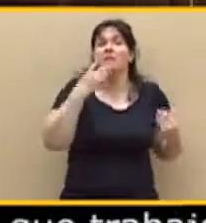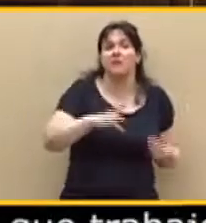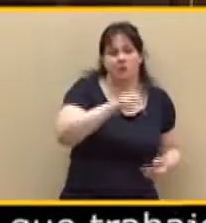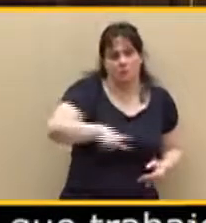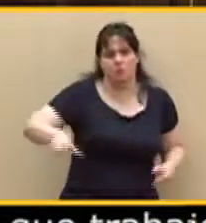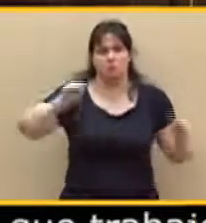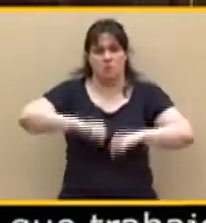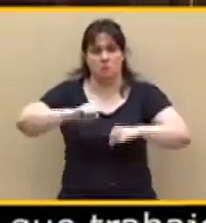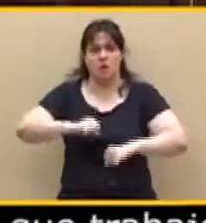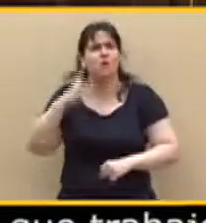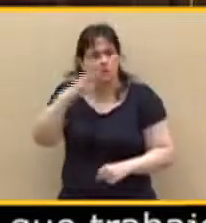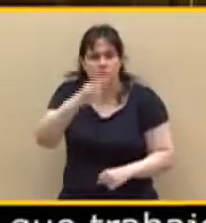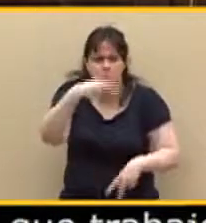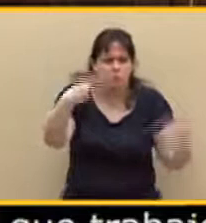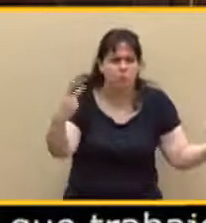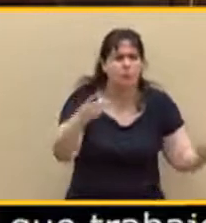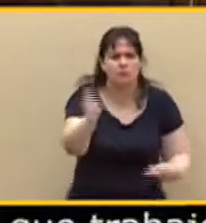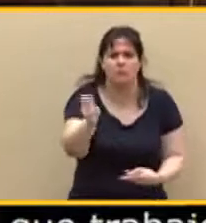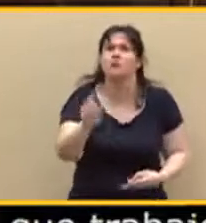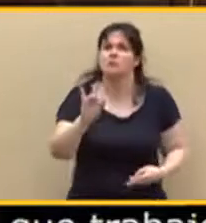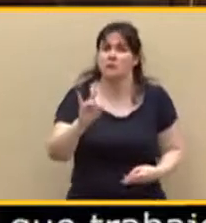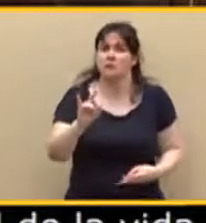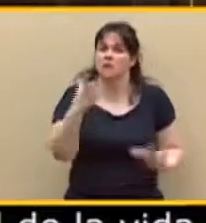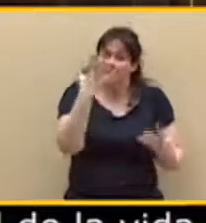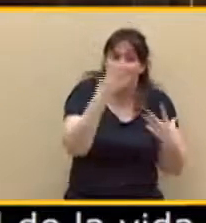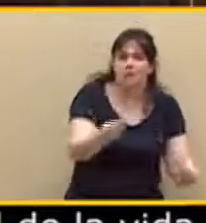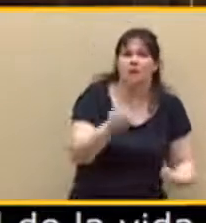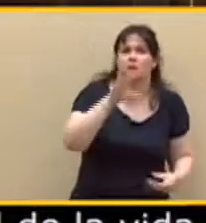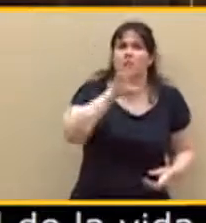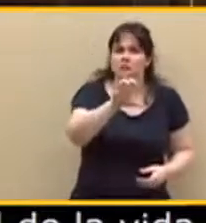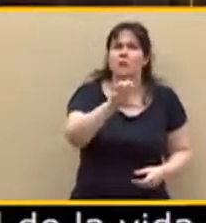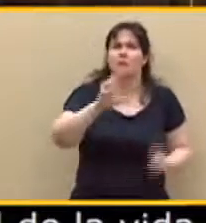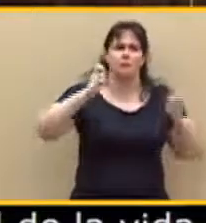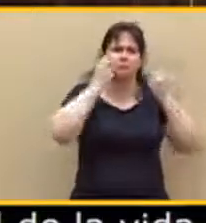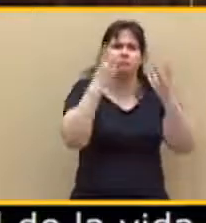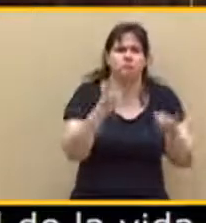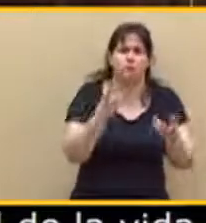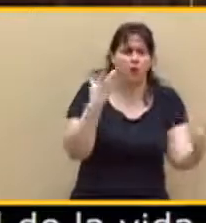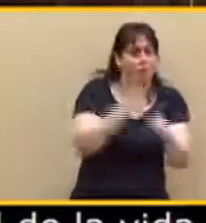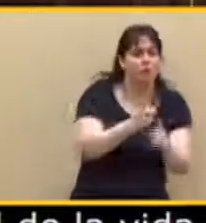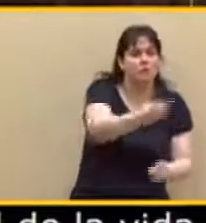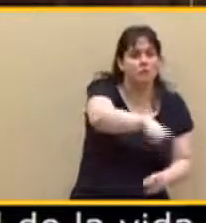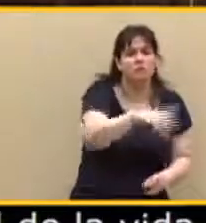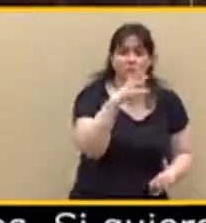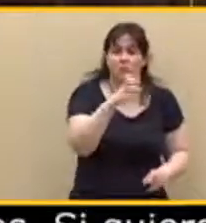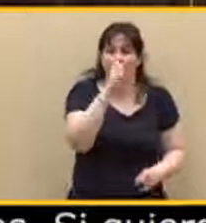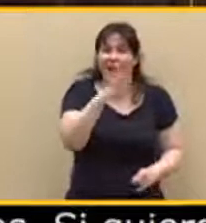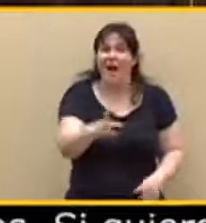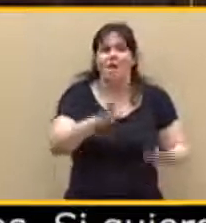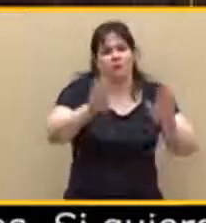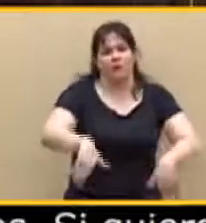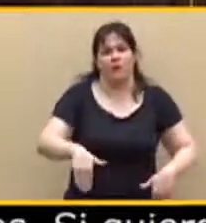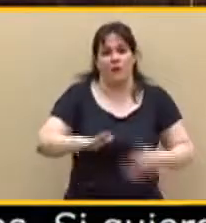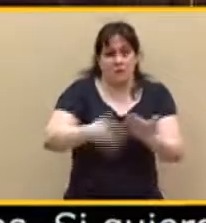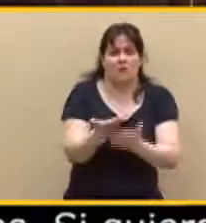sean públicas. Y, señorías, entiendan que este país se rebele contra ustedes si quieren entregar los años finales de nuestras vidas a los fondos